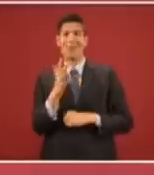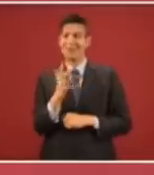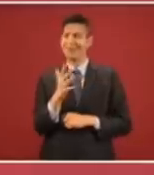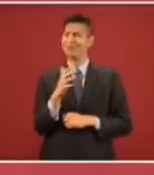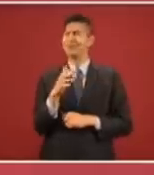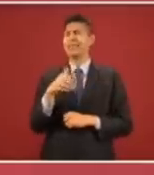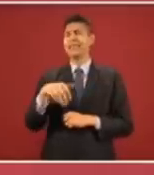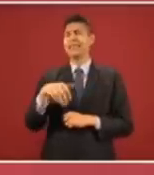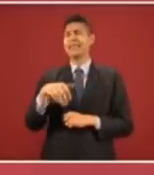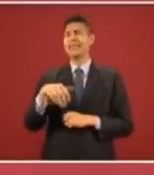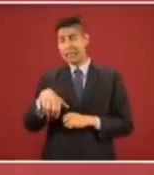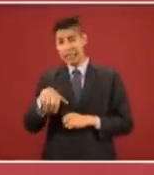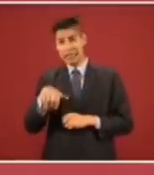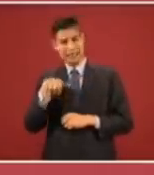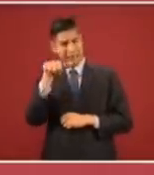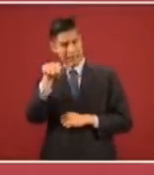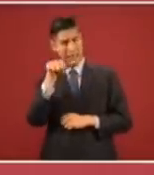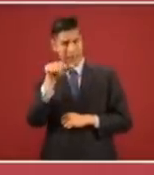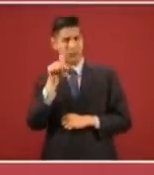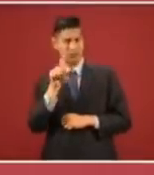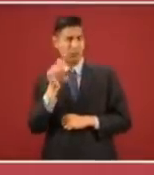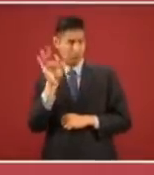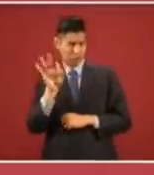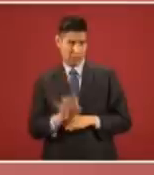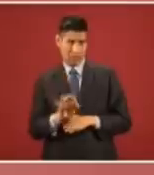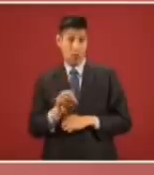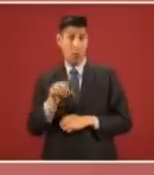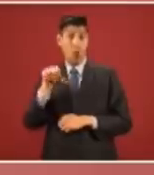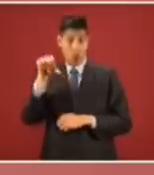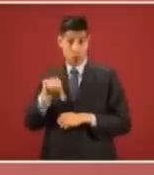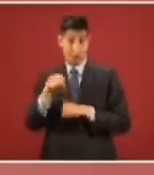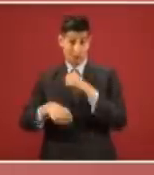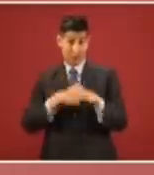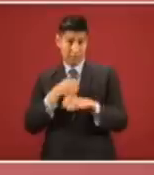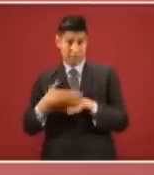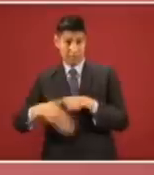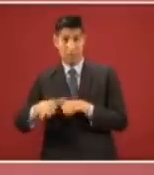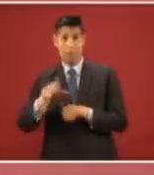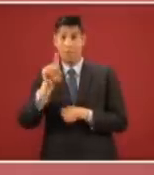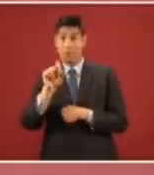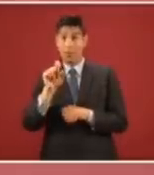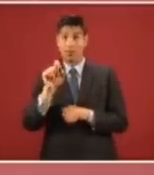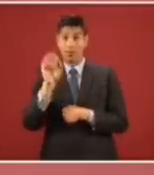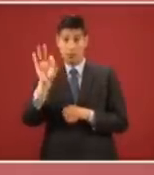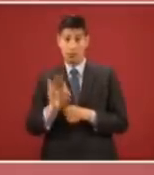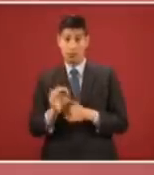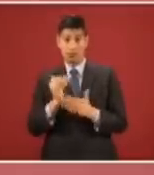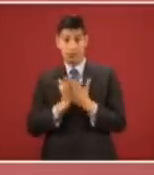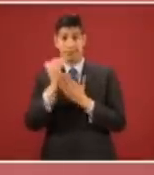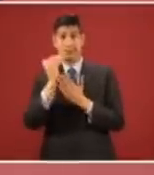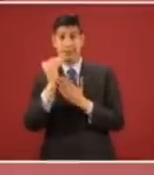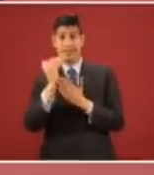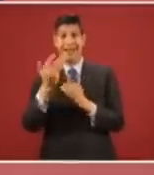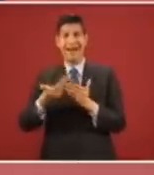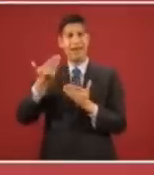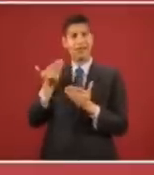16% el año pasado, 20% este año, como no había sucedido en 40 años. A pesar de